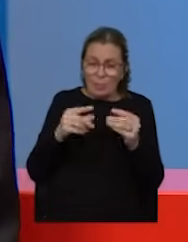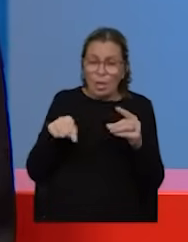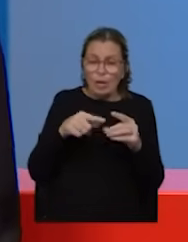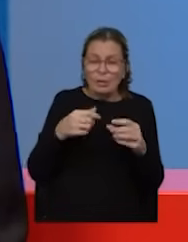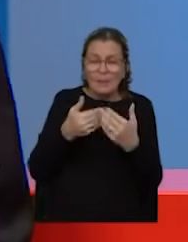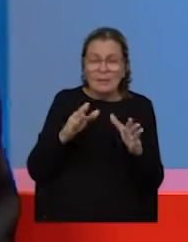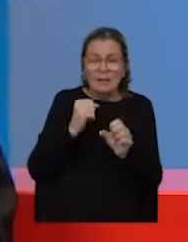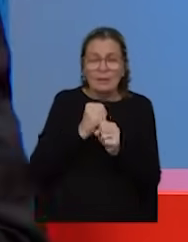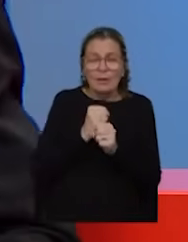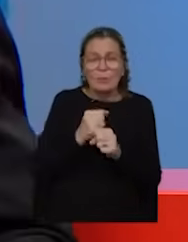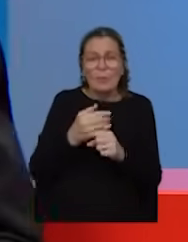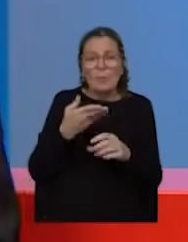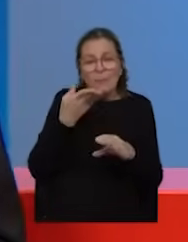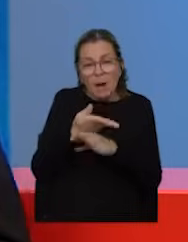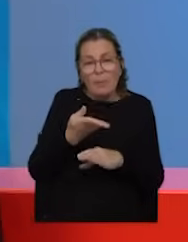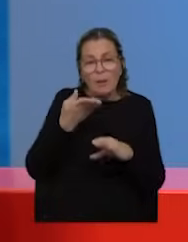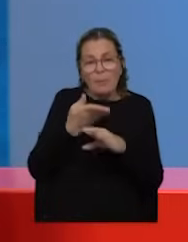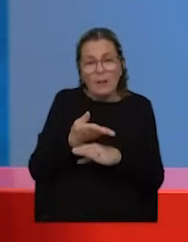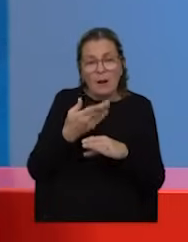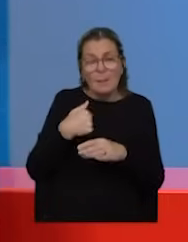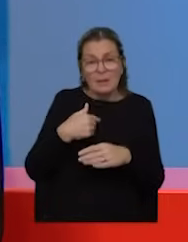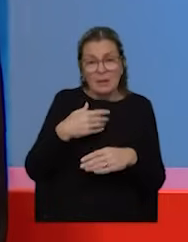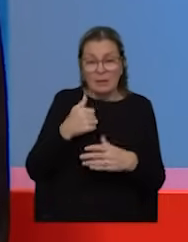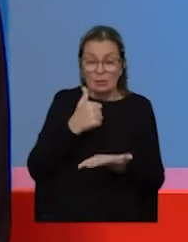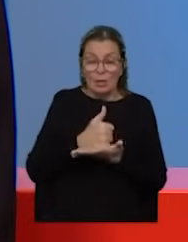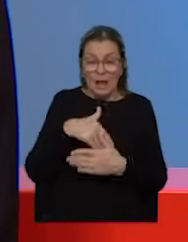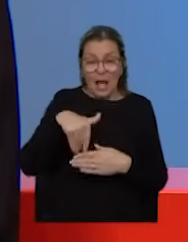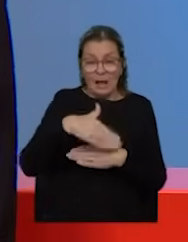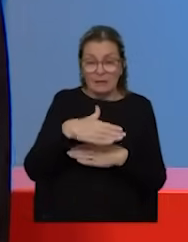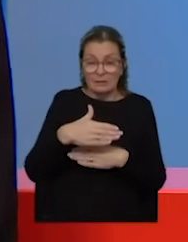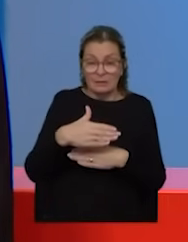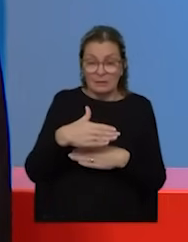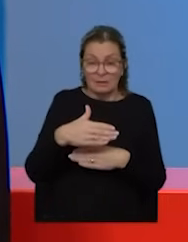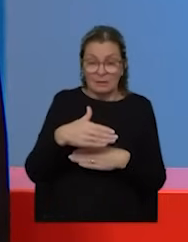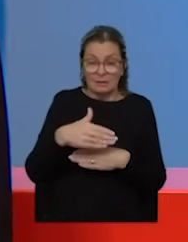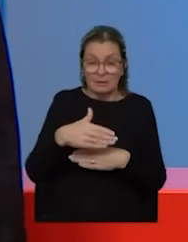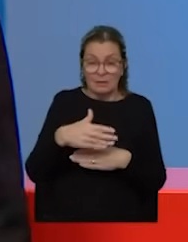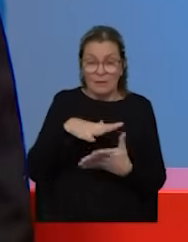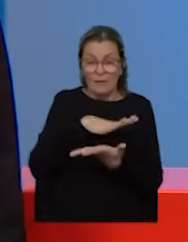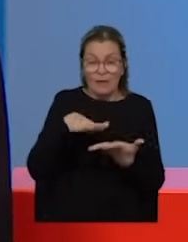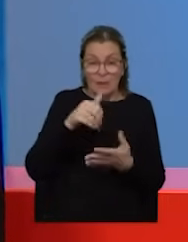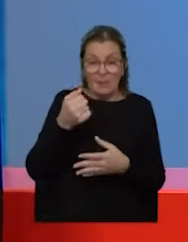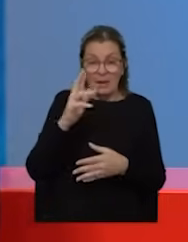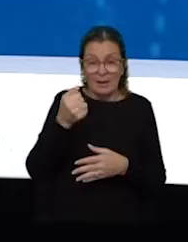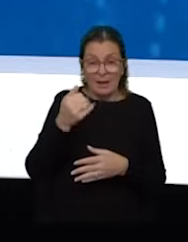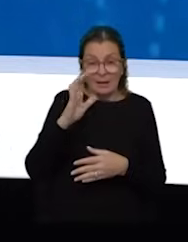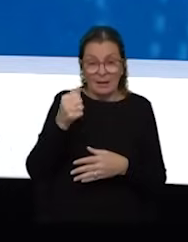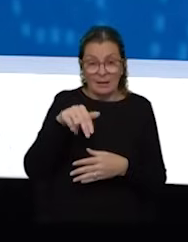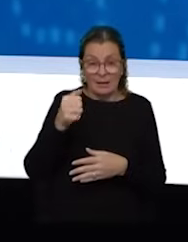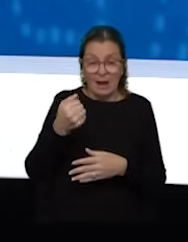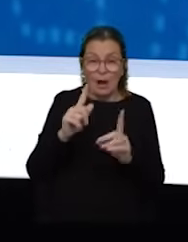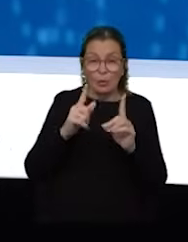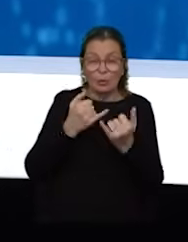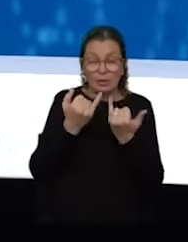reclamo sistemático A mí que me toca estar en la calle este de hecho estuvo estuve en Barrio maracar algunos días días y es